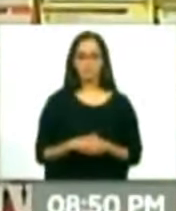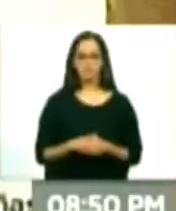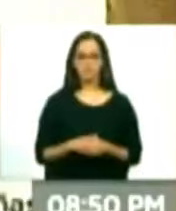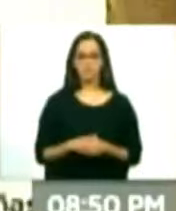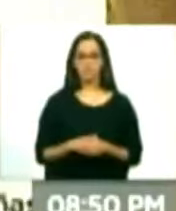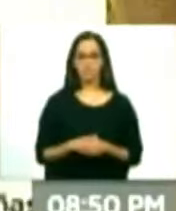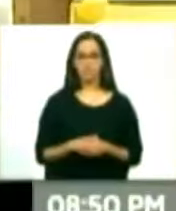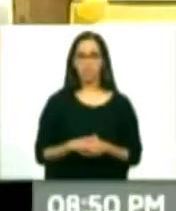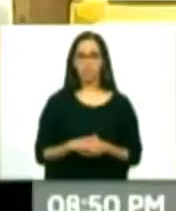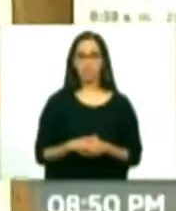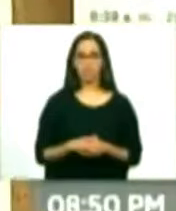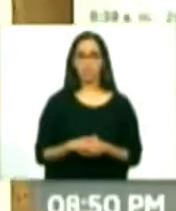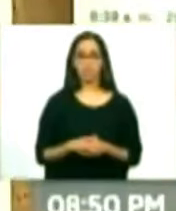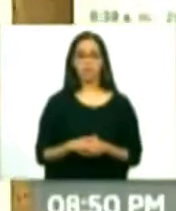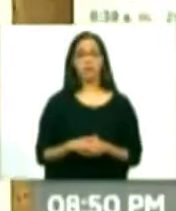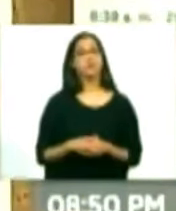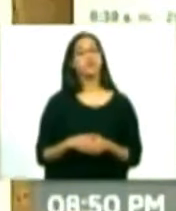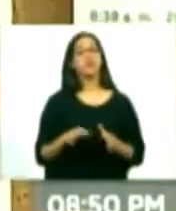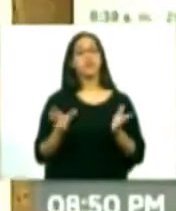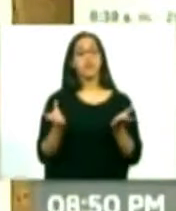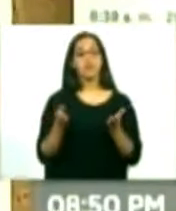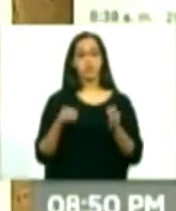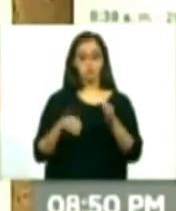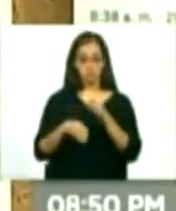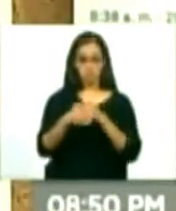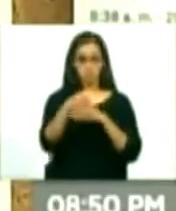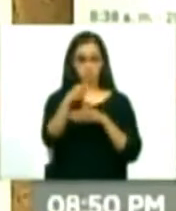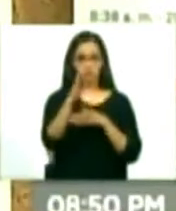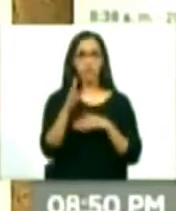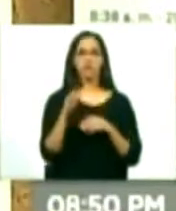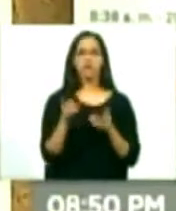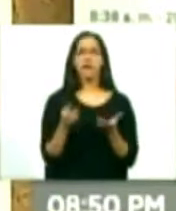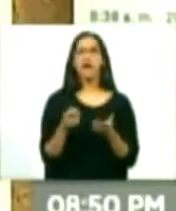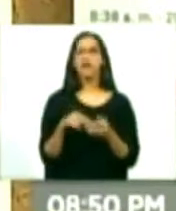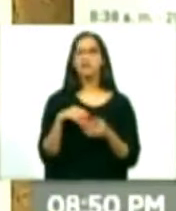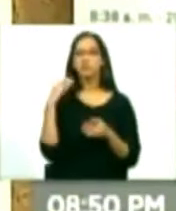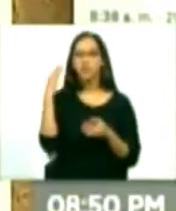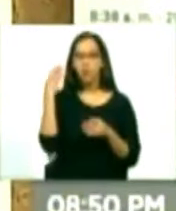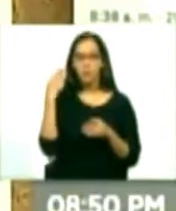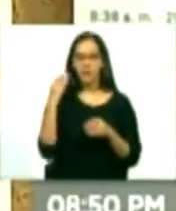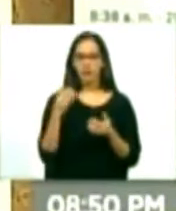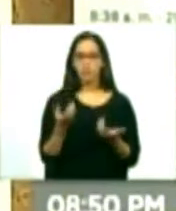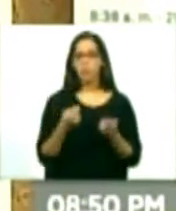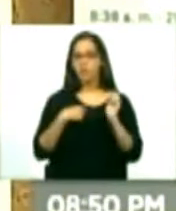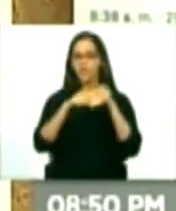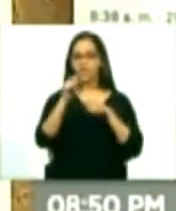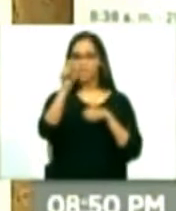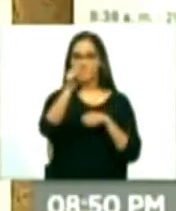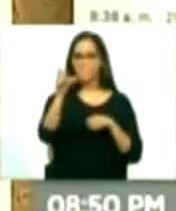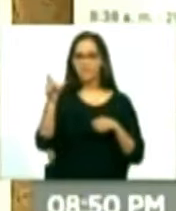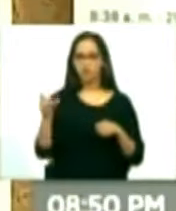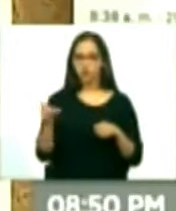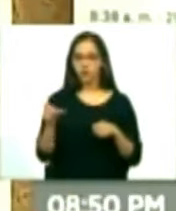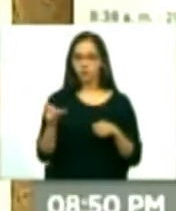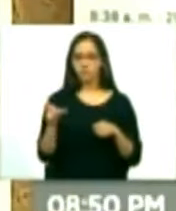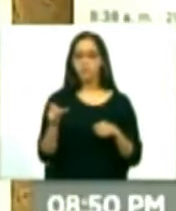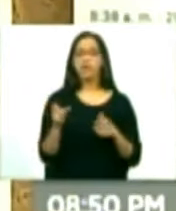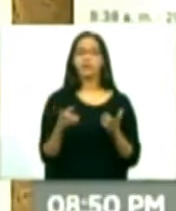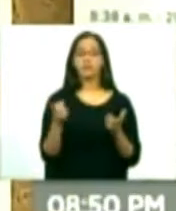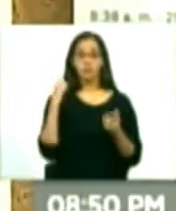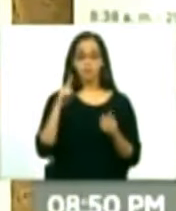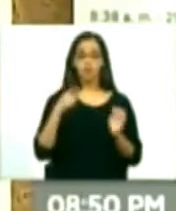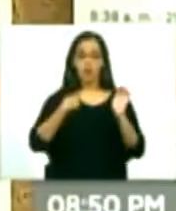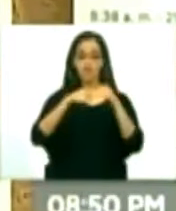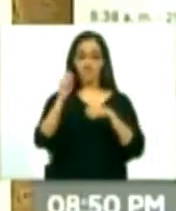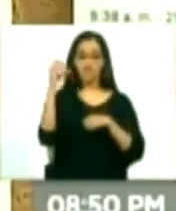El tiempo, Colombia. Los destinos donde más llevan a los colombianos por trata de personas. Según el Ministerio de Interior, la trata de personas